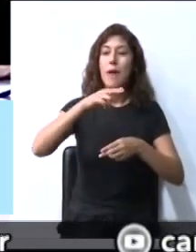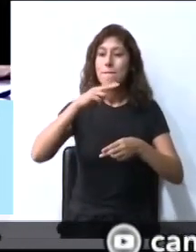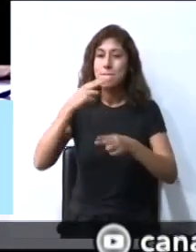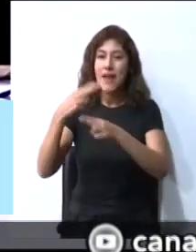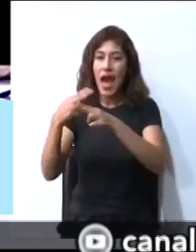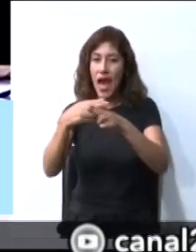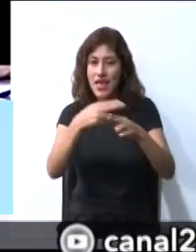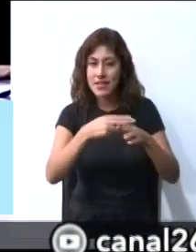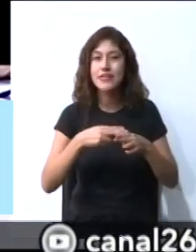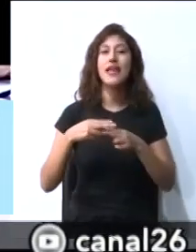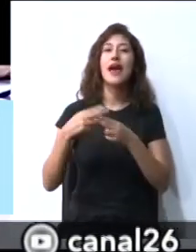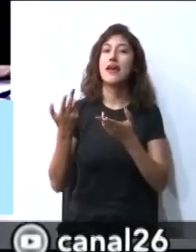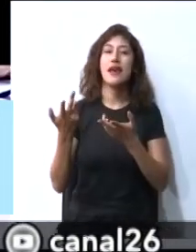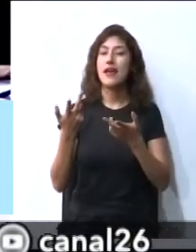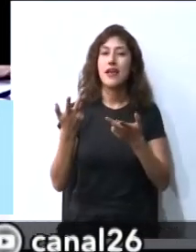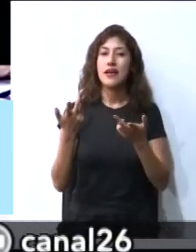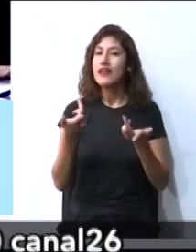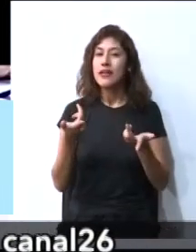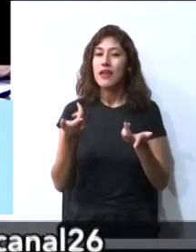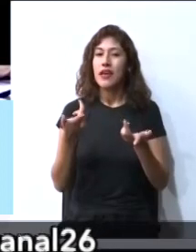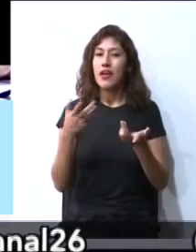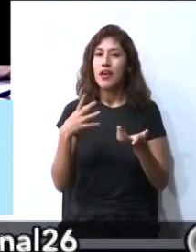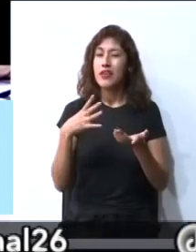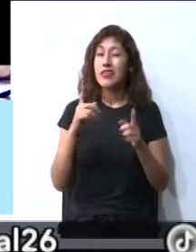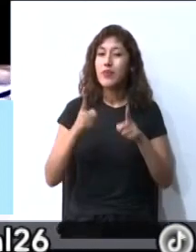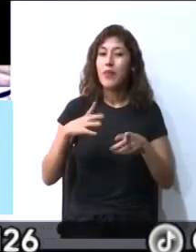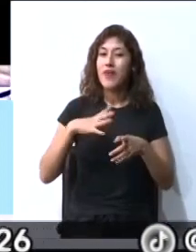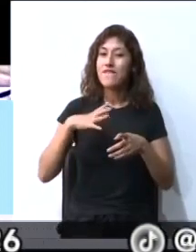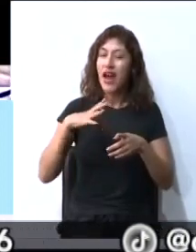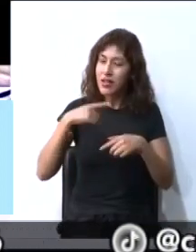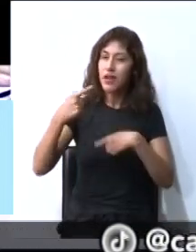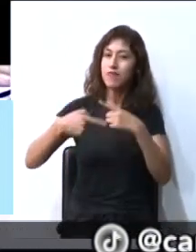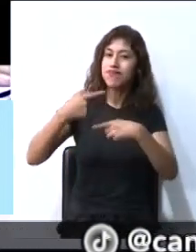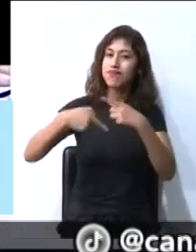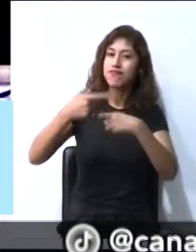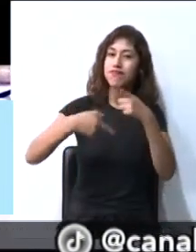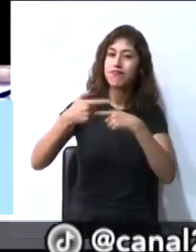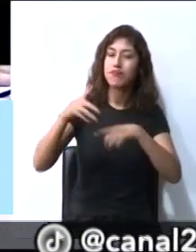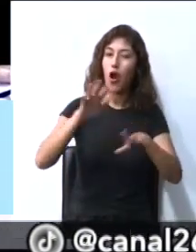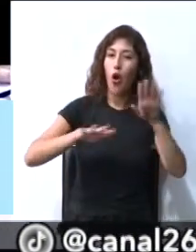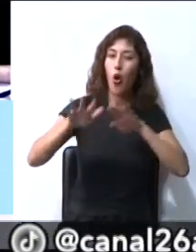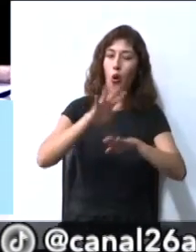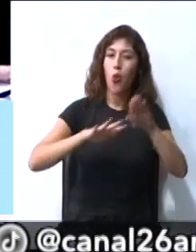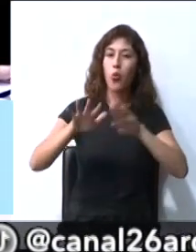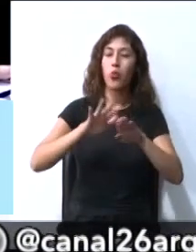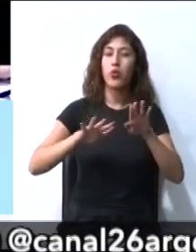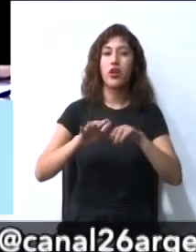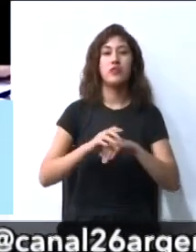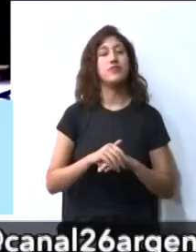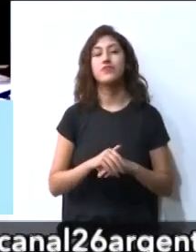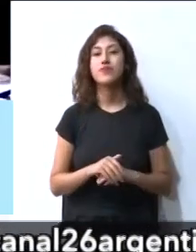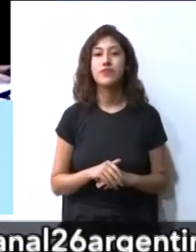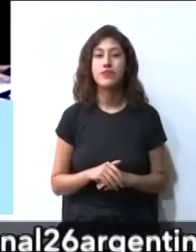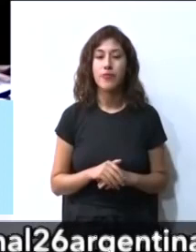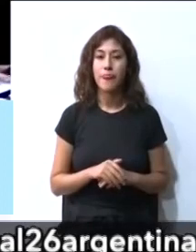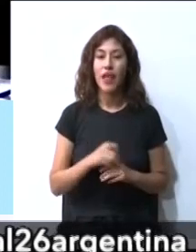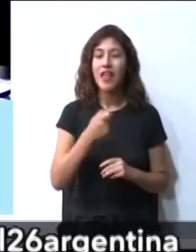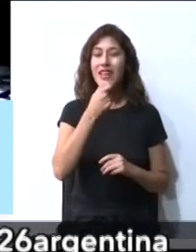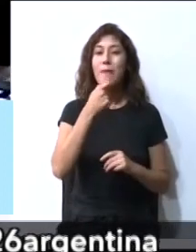este camino no se termina. Tenemos muchas obras en proceso para seguir, como el Parque de la Innovación, que es un polo